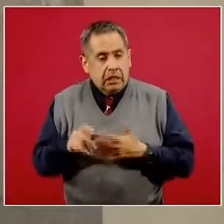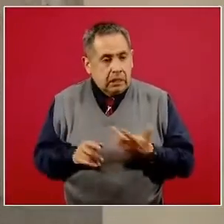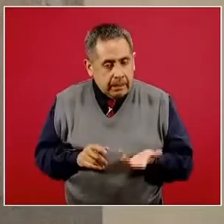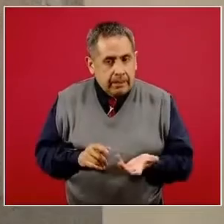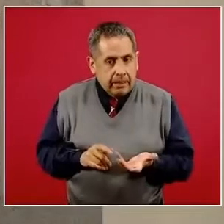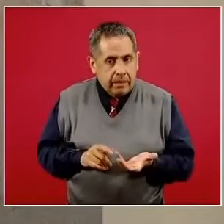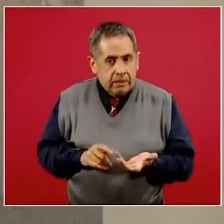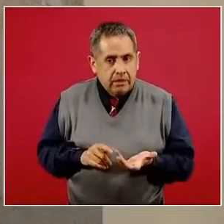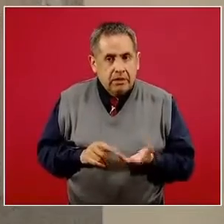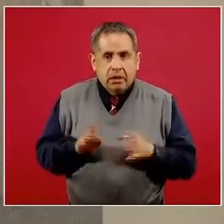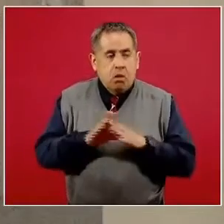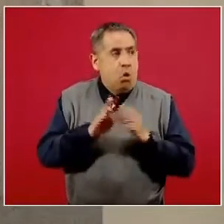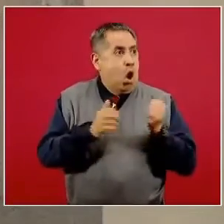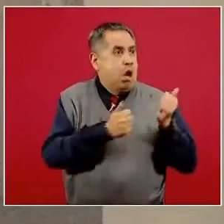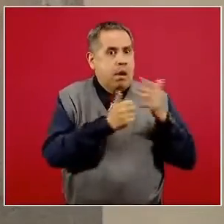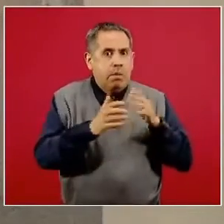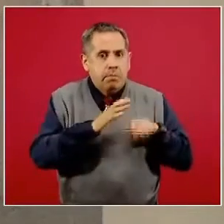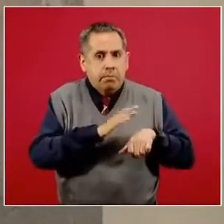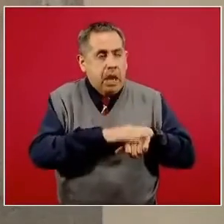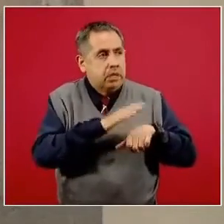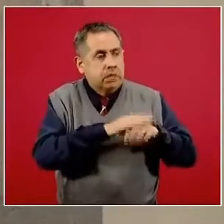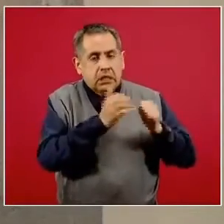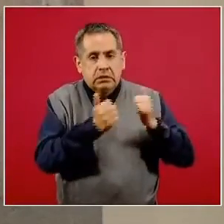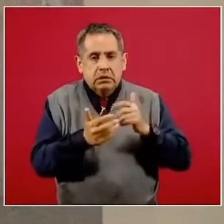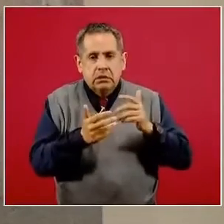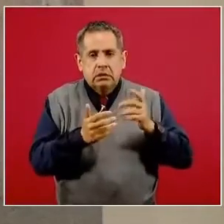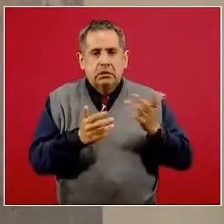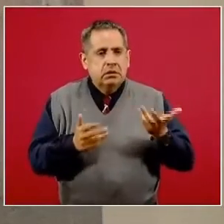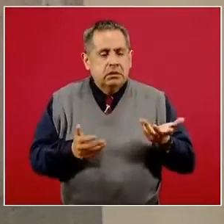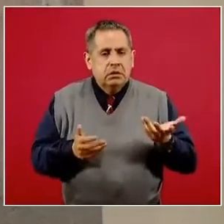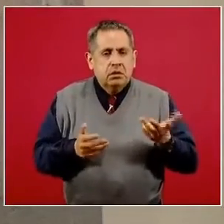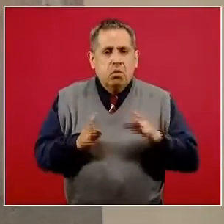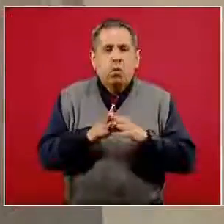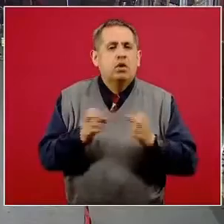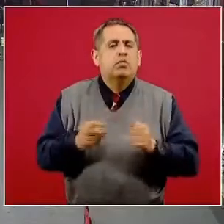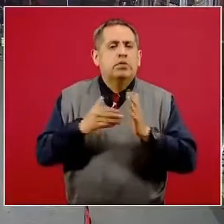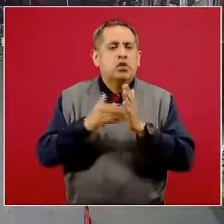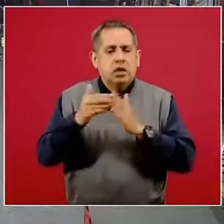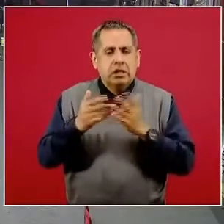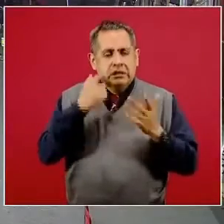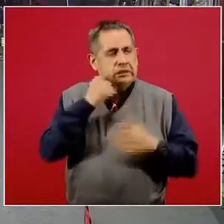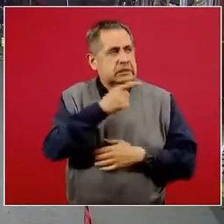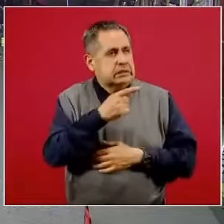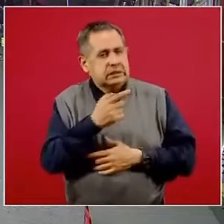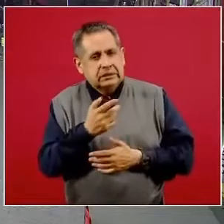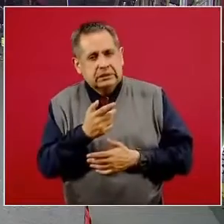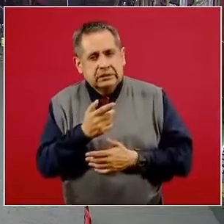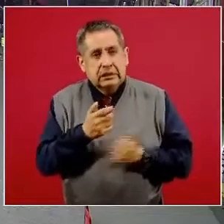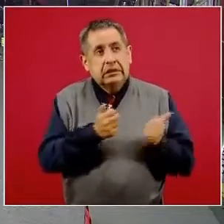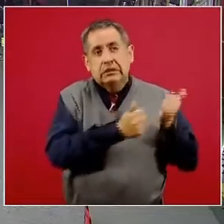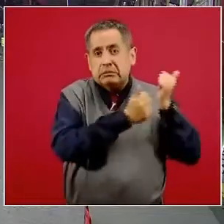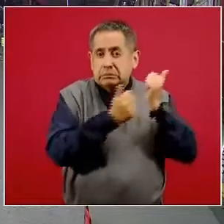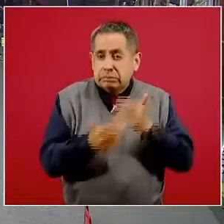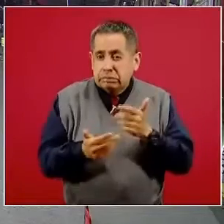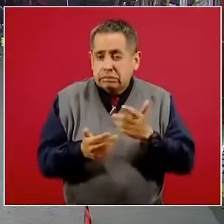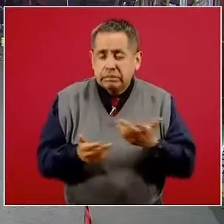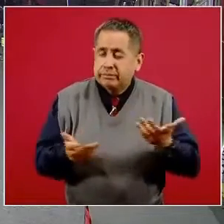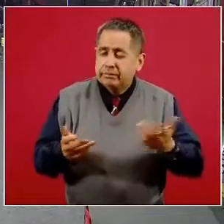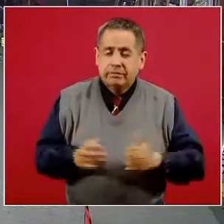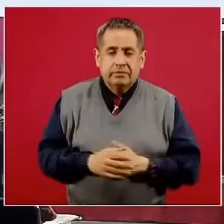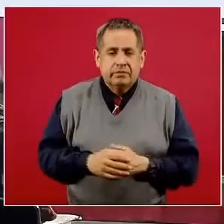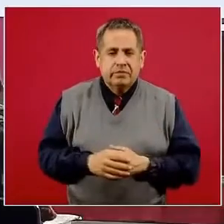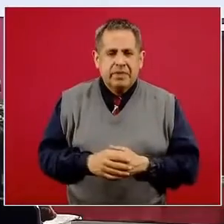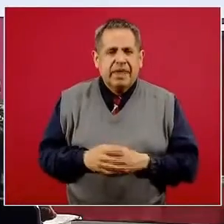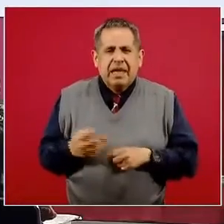adquiriendo una cantidad más o menos parecida de millones de toneladas que se están importando. La que sigue,